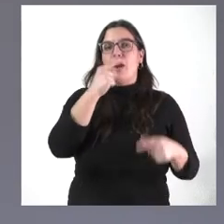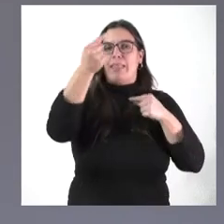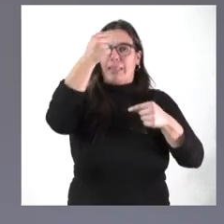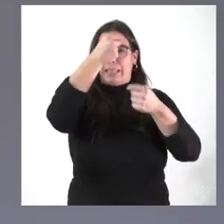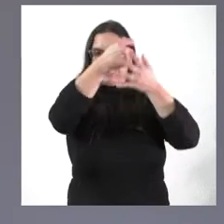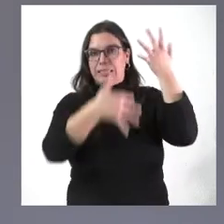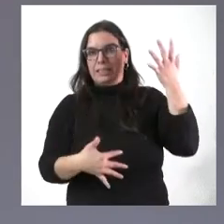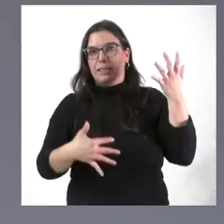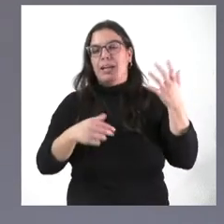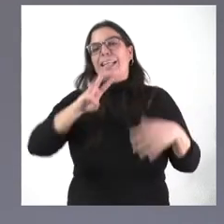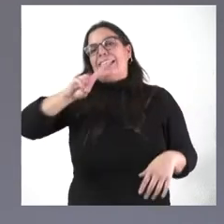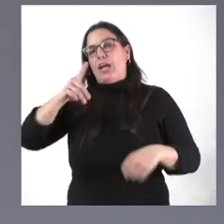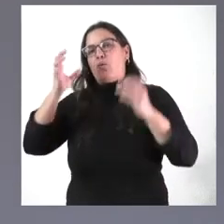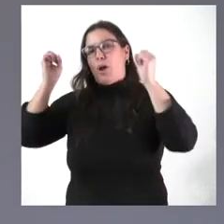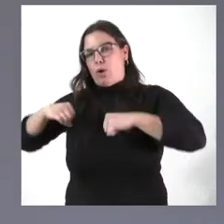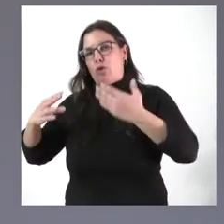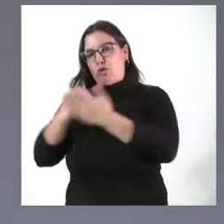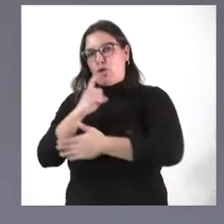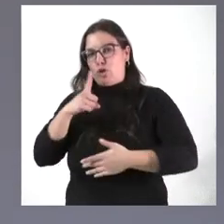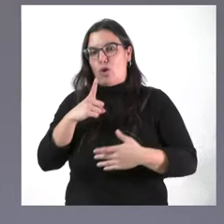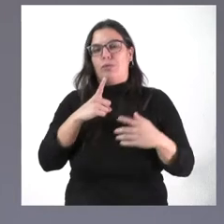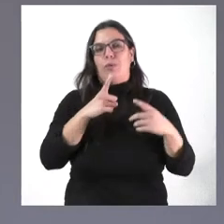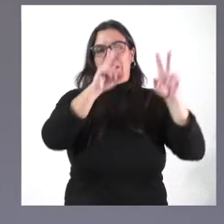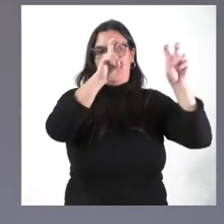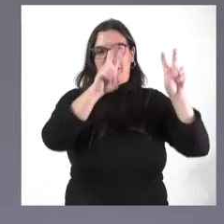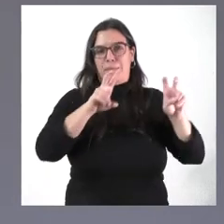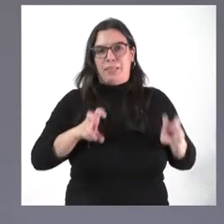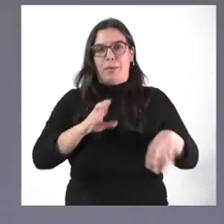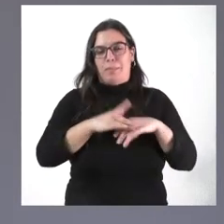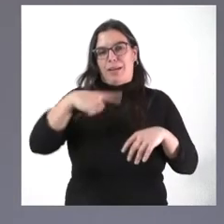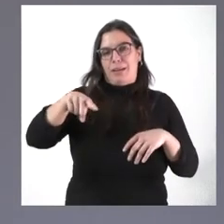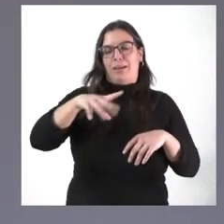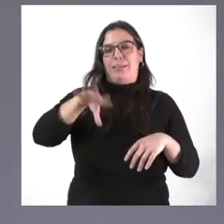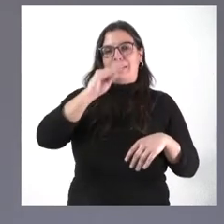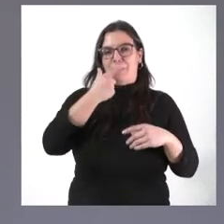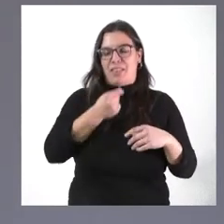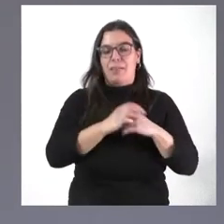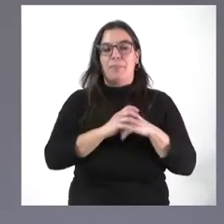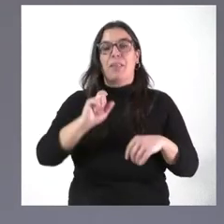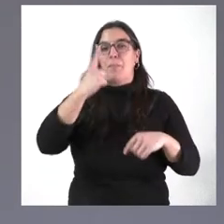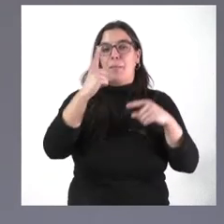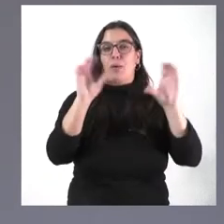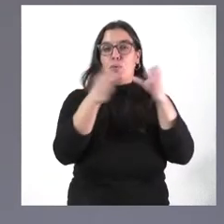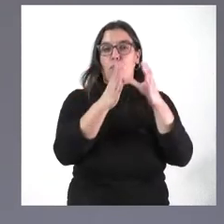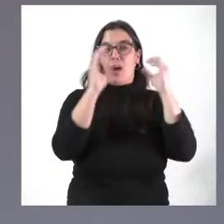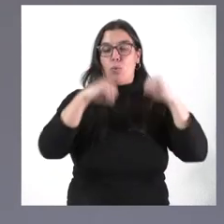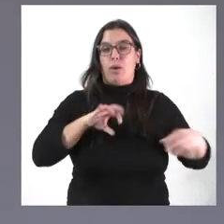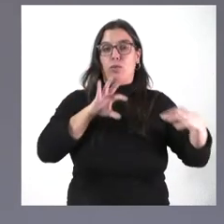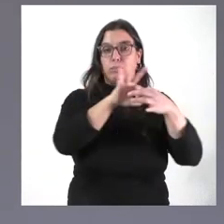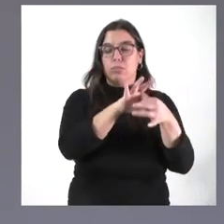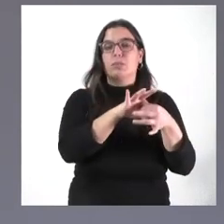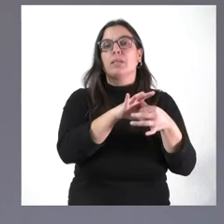no 31 acuerdos sino agrupados para que sea más digerible no en primer primer grupo de acuerdos es